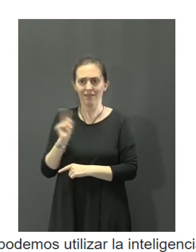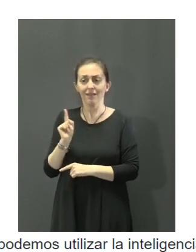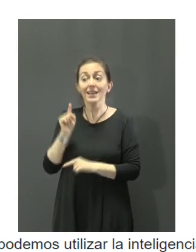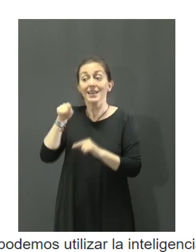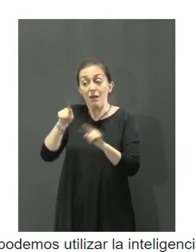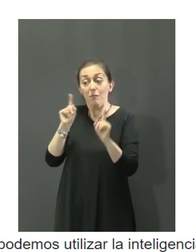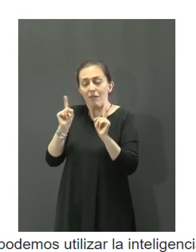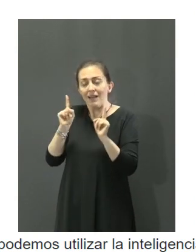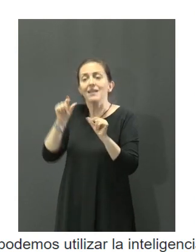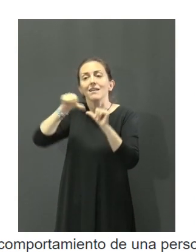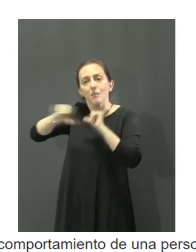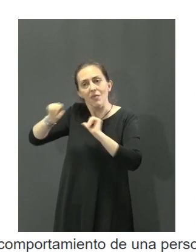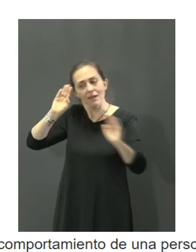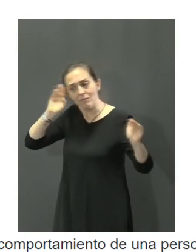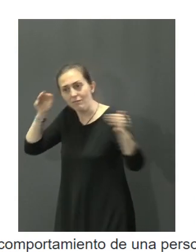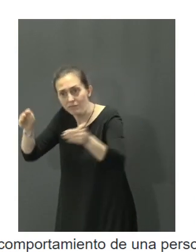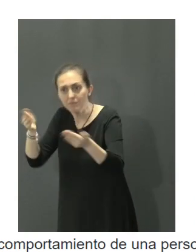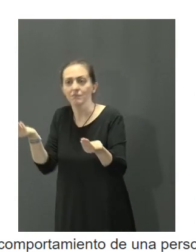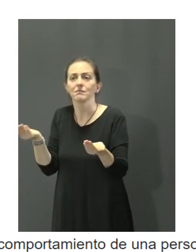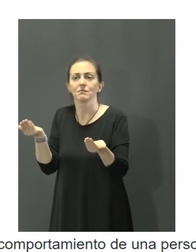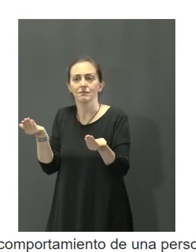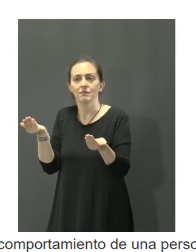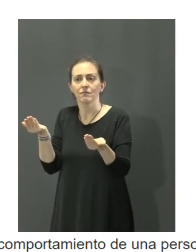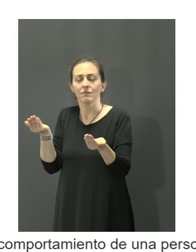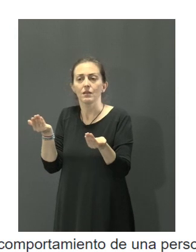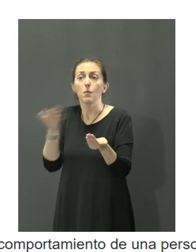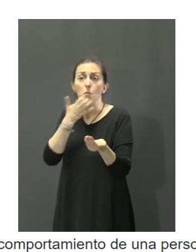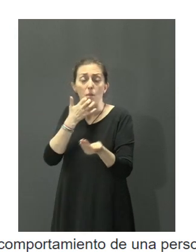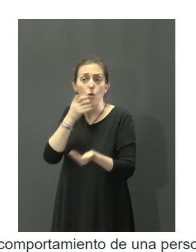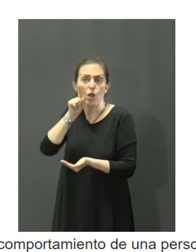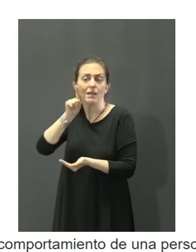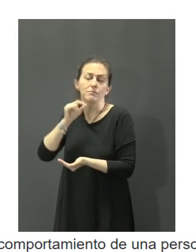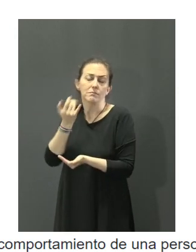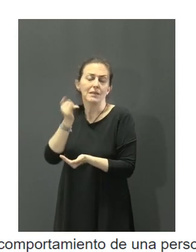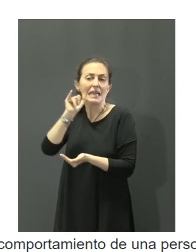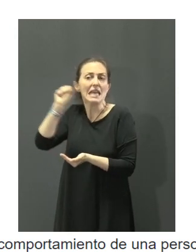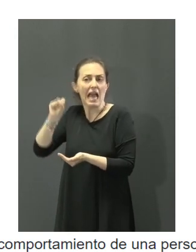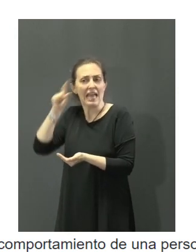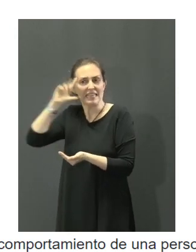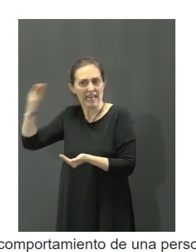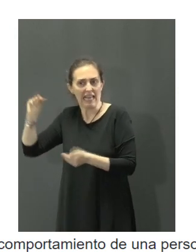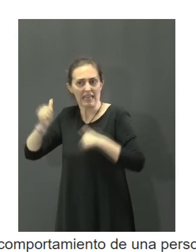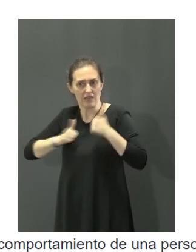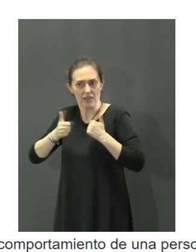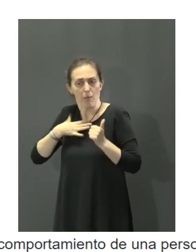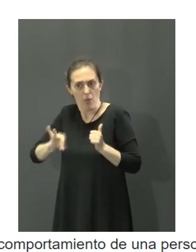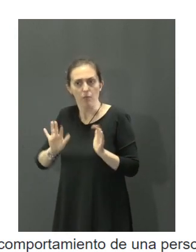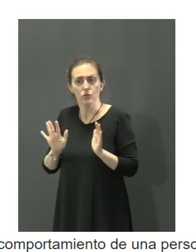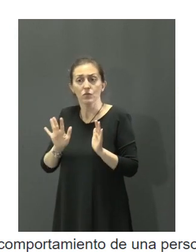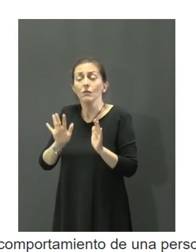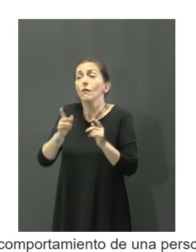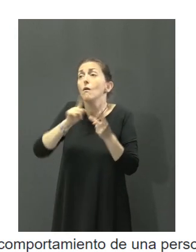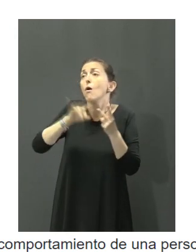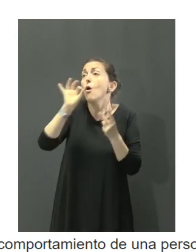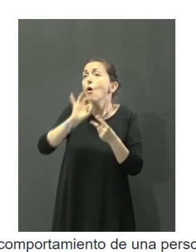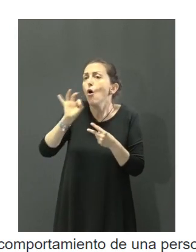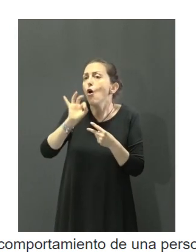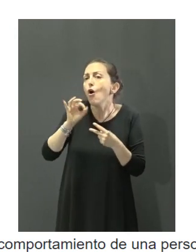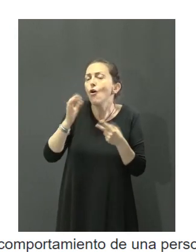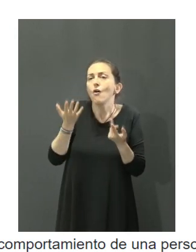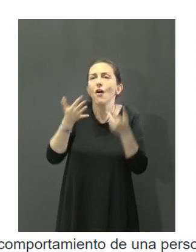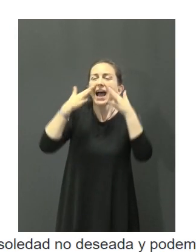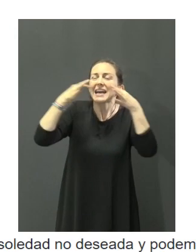podemos intervenir sobre ellas a través de la inteligencia artificial, y todo lo que tenga también que ver con la